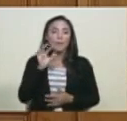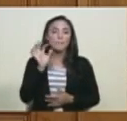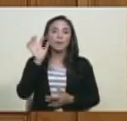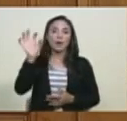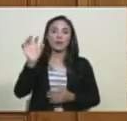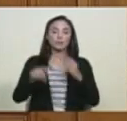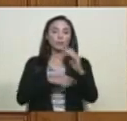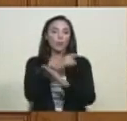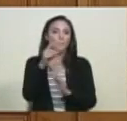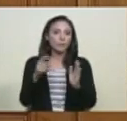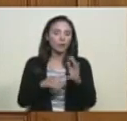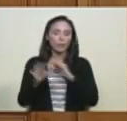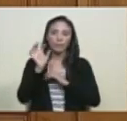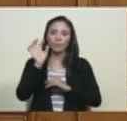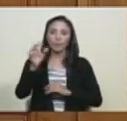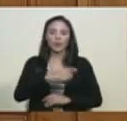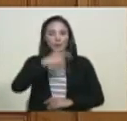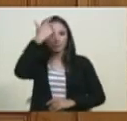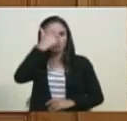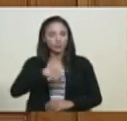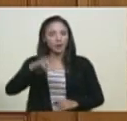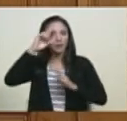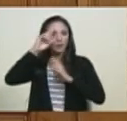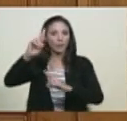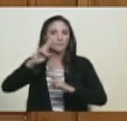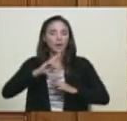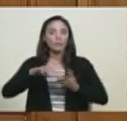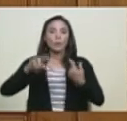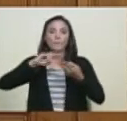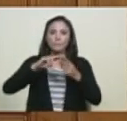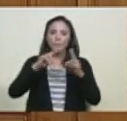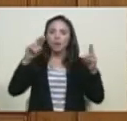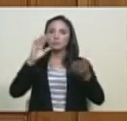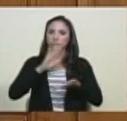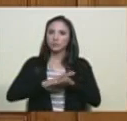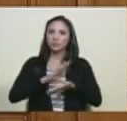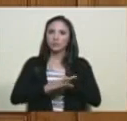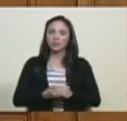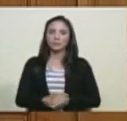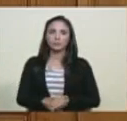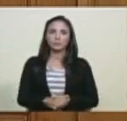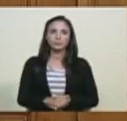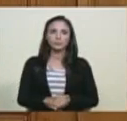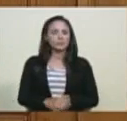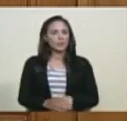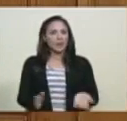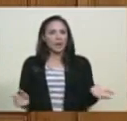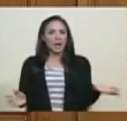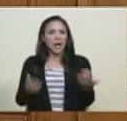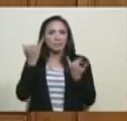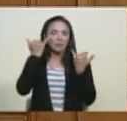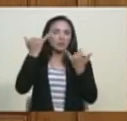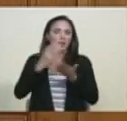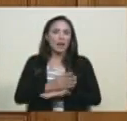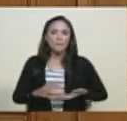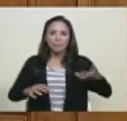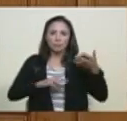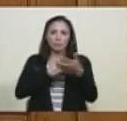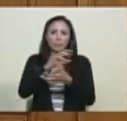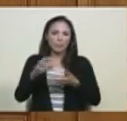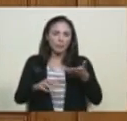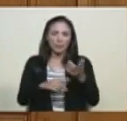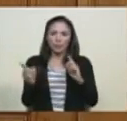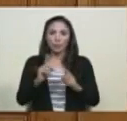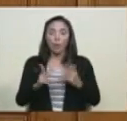país que merece respeto y paz. Esto no es un tema de Maduro, es un proyecto